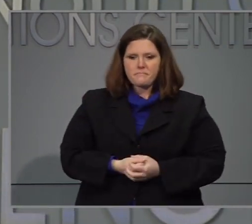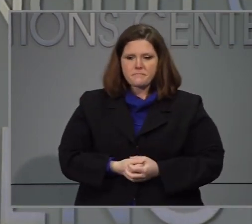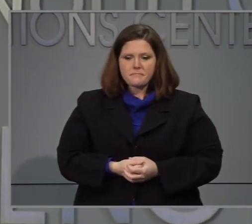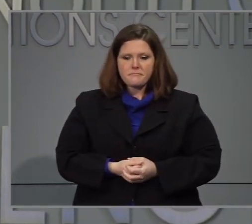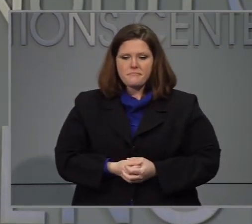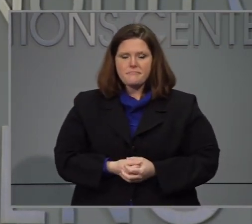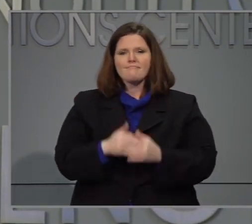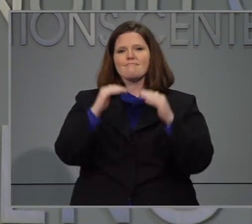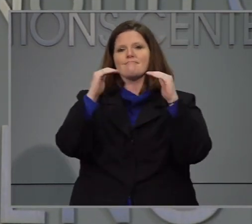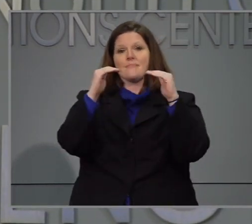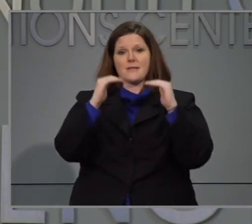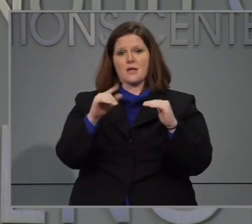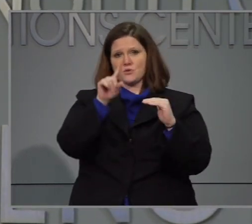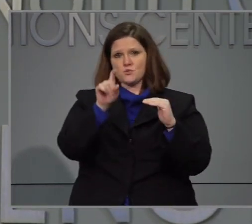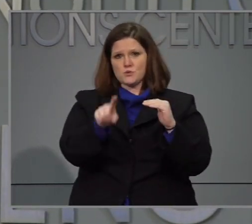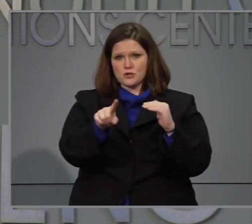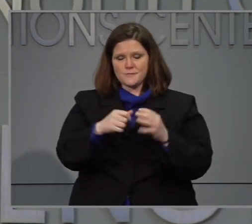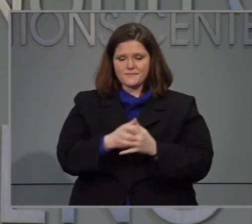La siguiente pregunta.